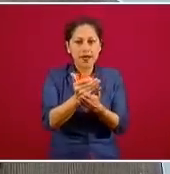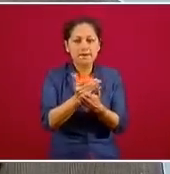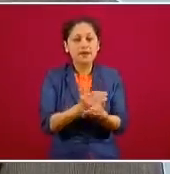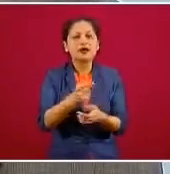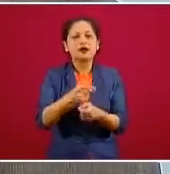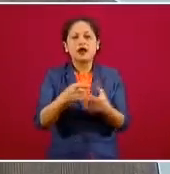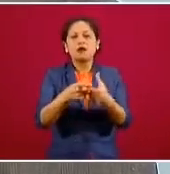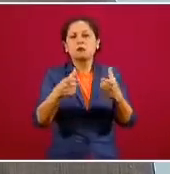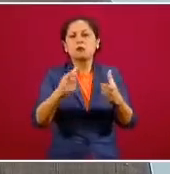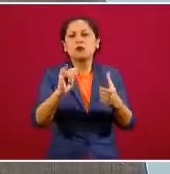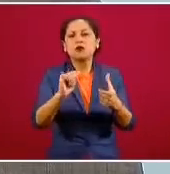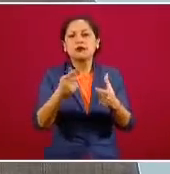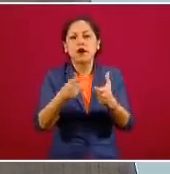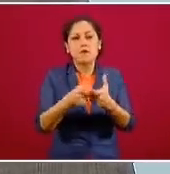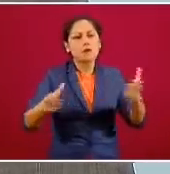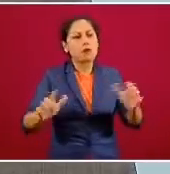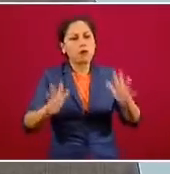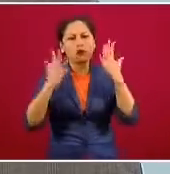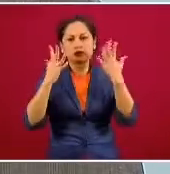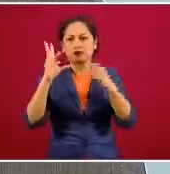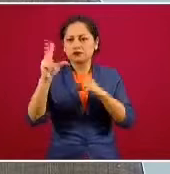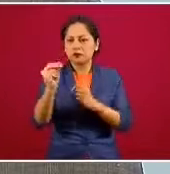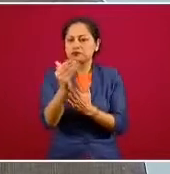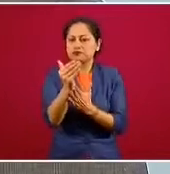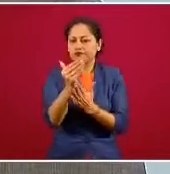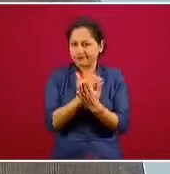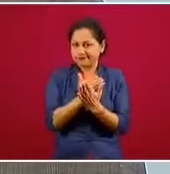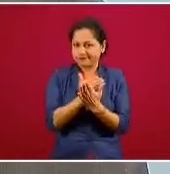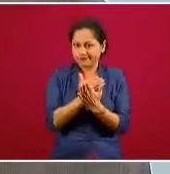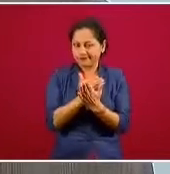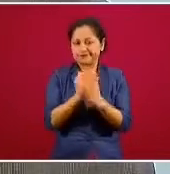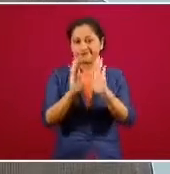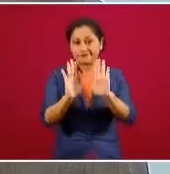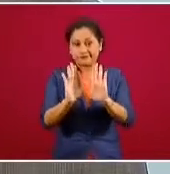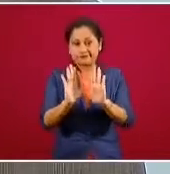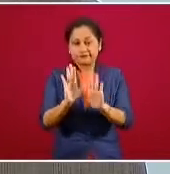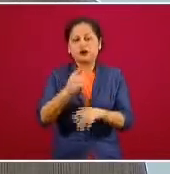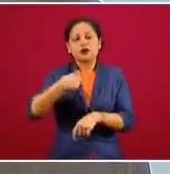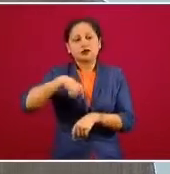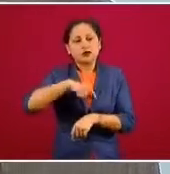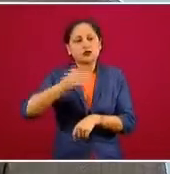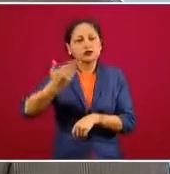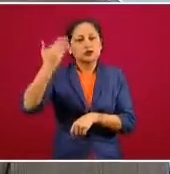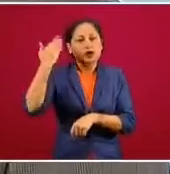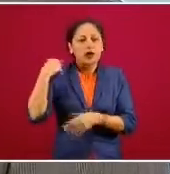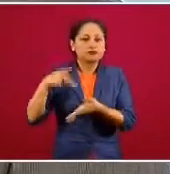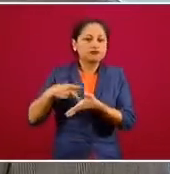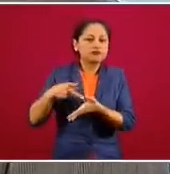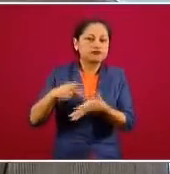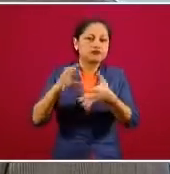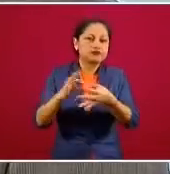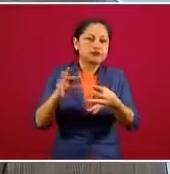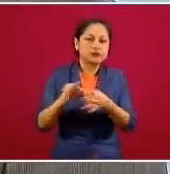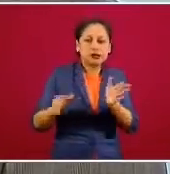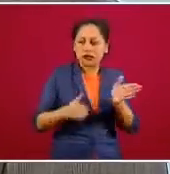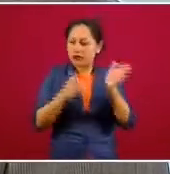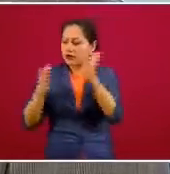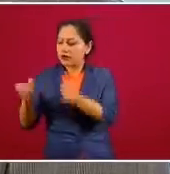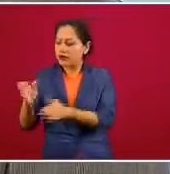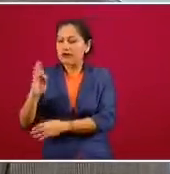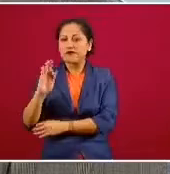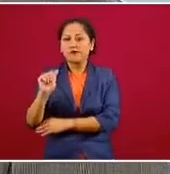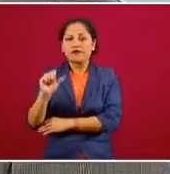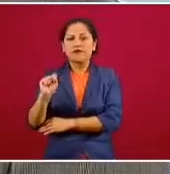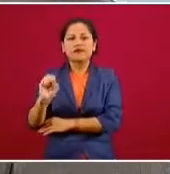como hemos venido comentando, en la fase 3 de esta y otras pandemias semejantes puede existir el